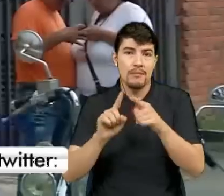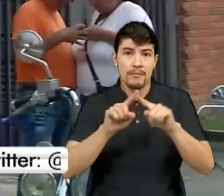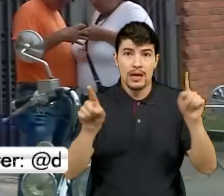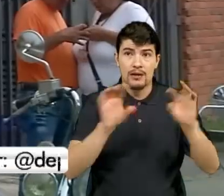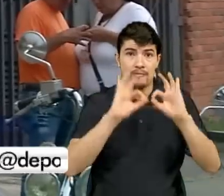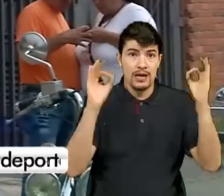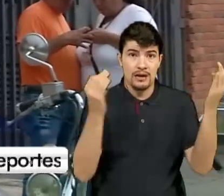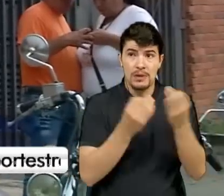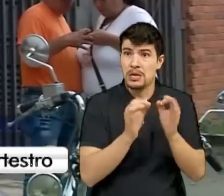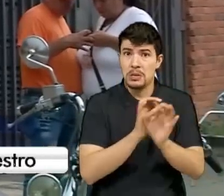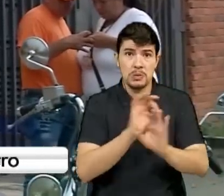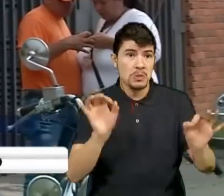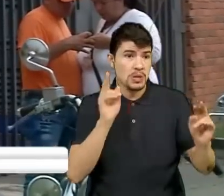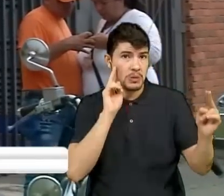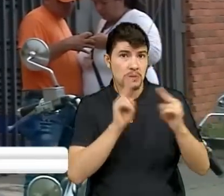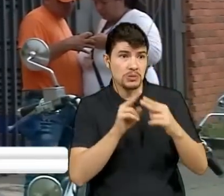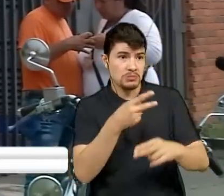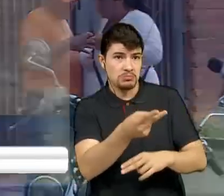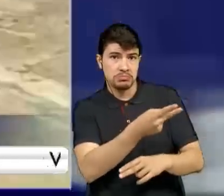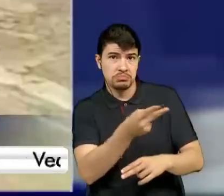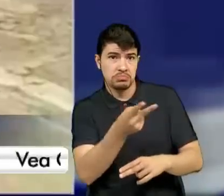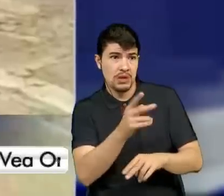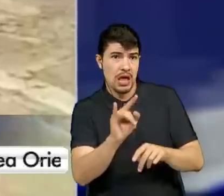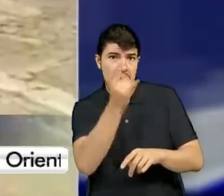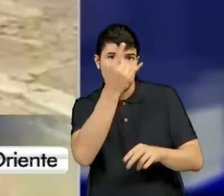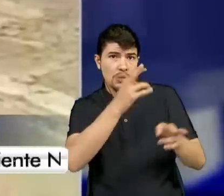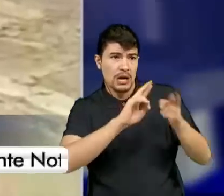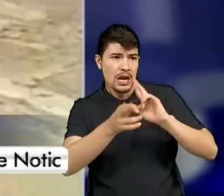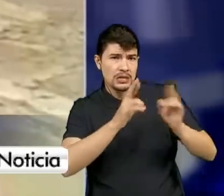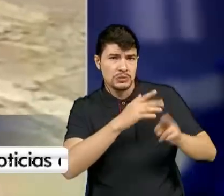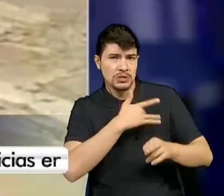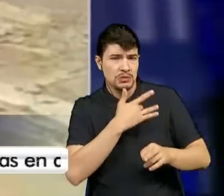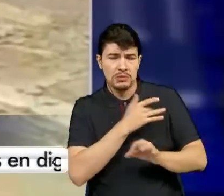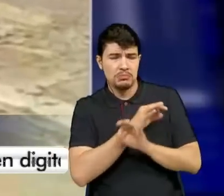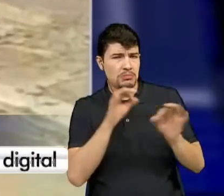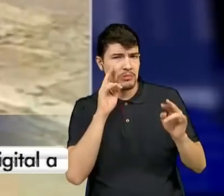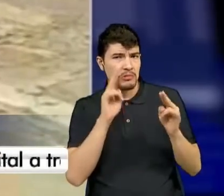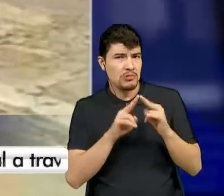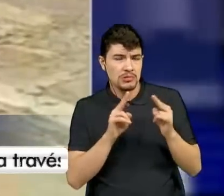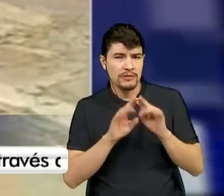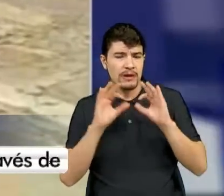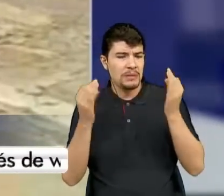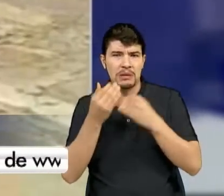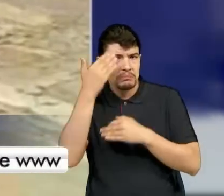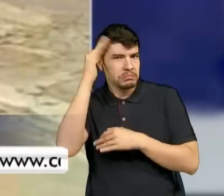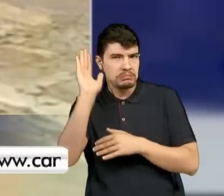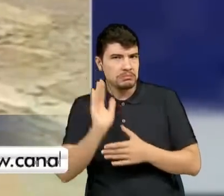nunca se conoció que entre los dos hubiese algún tipo de relación sentimental.